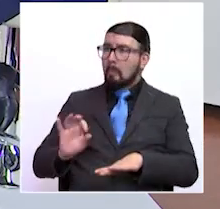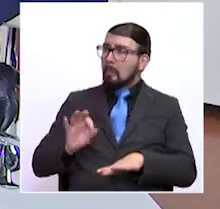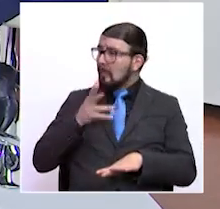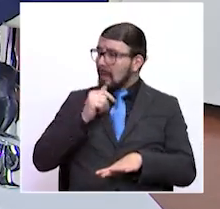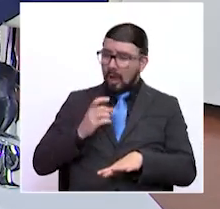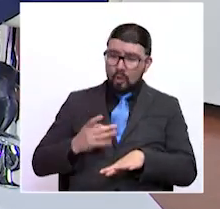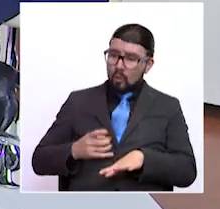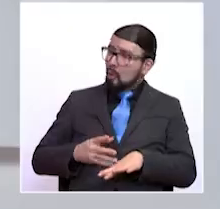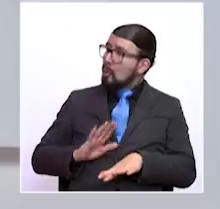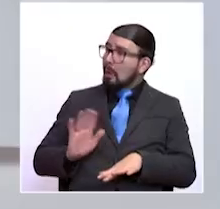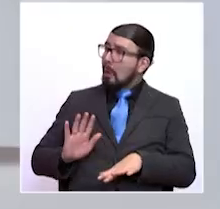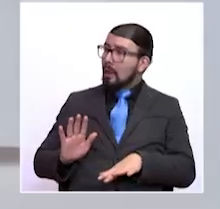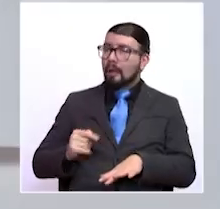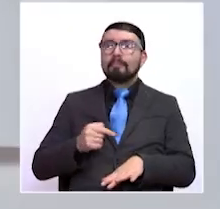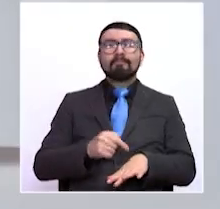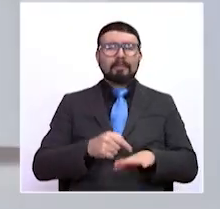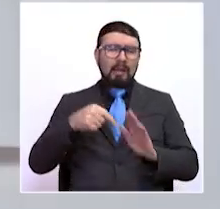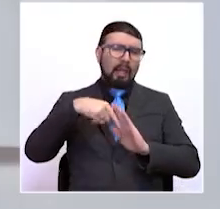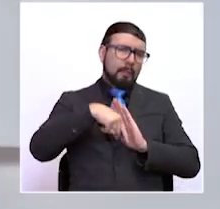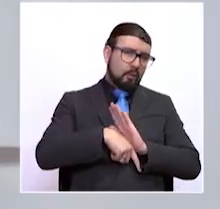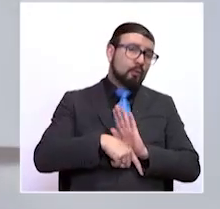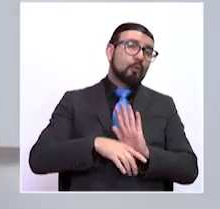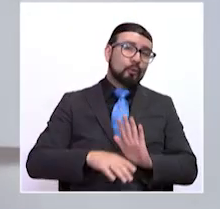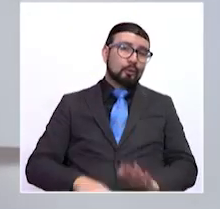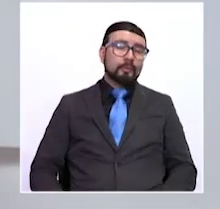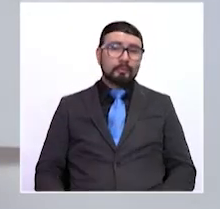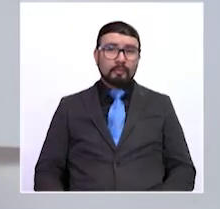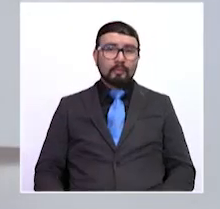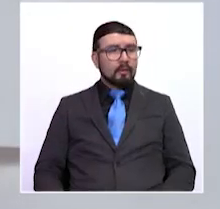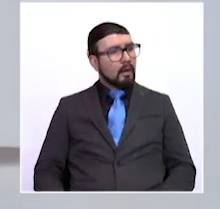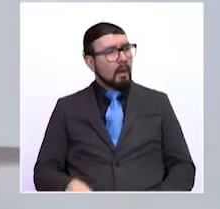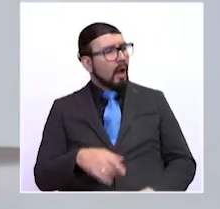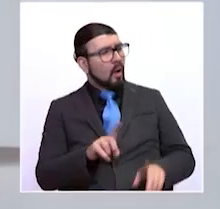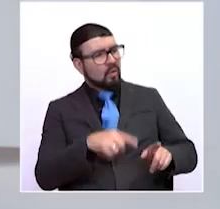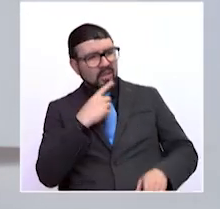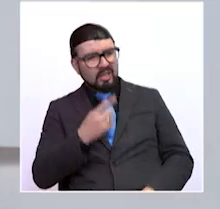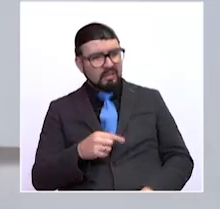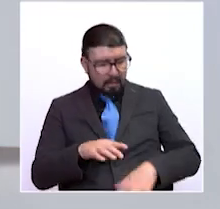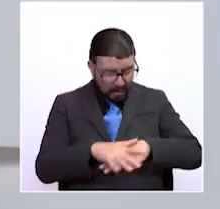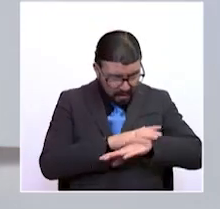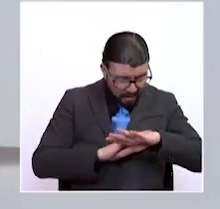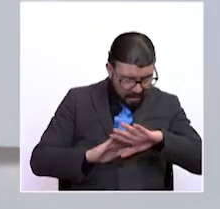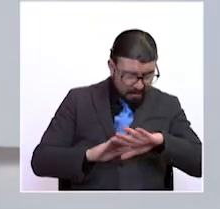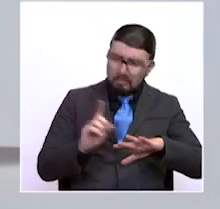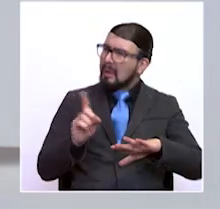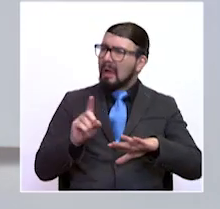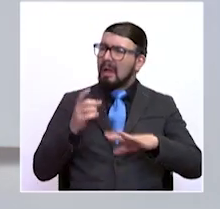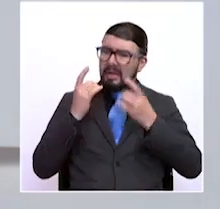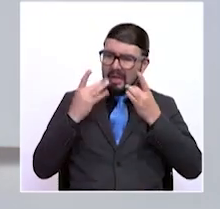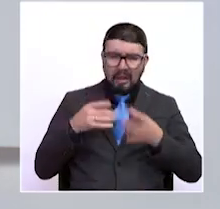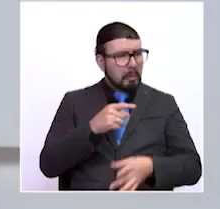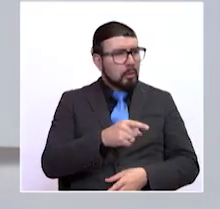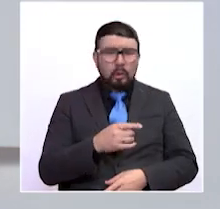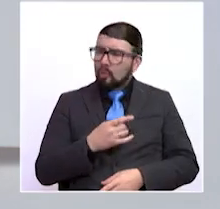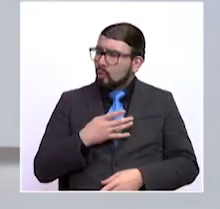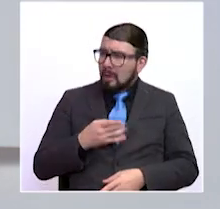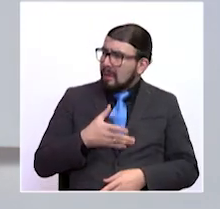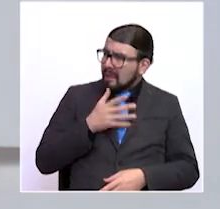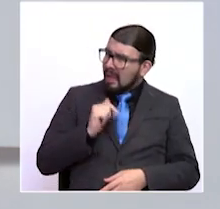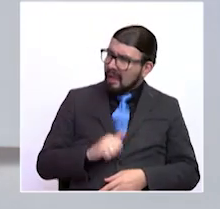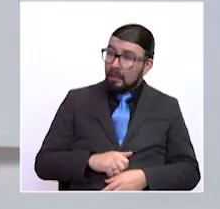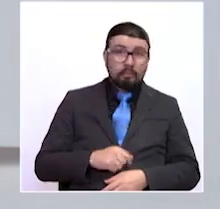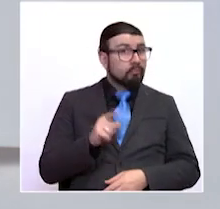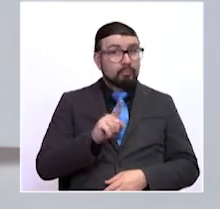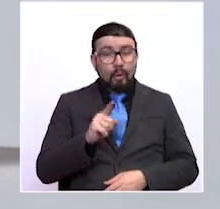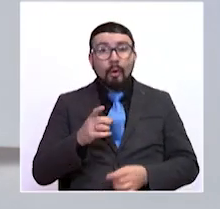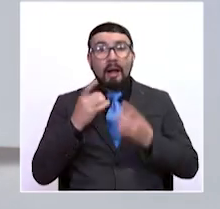es un dato bien importante porque ustedes dirán, no, entonces no fue tan grave, es que no le duele. No, antes fue que le